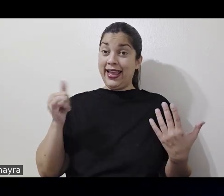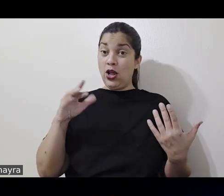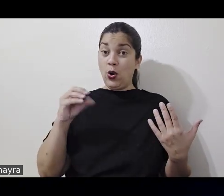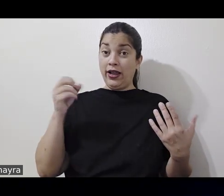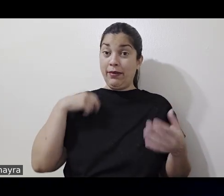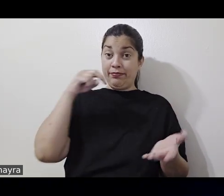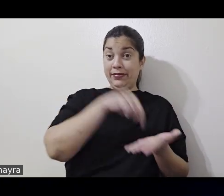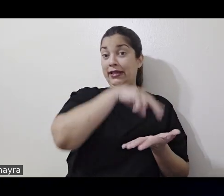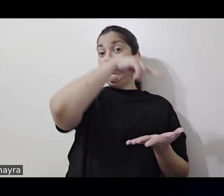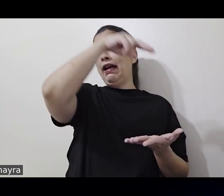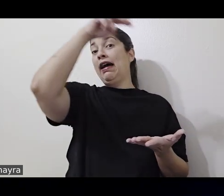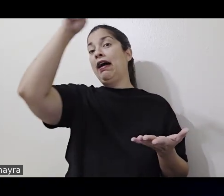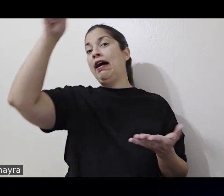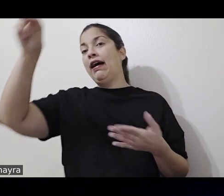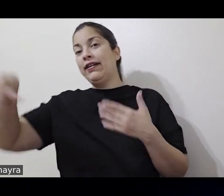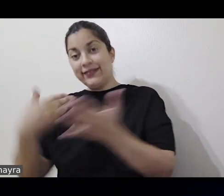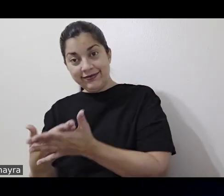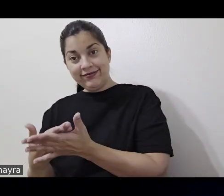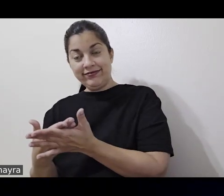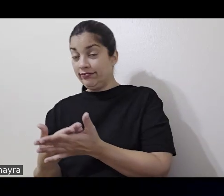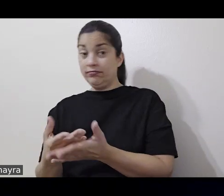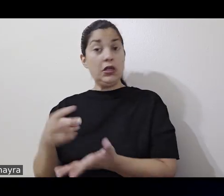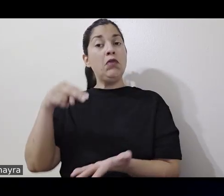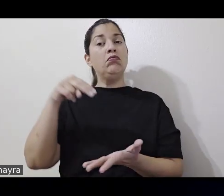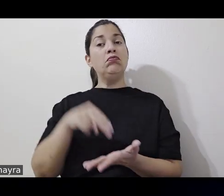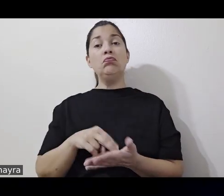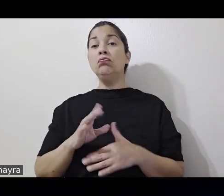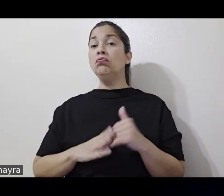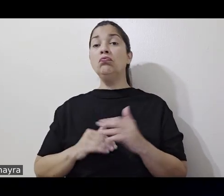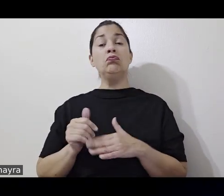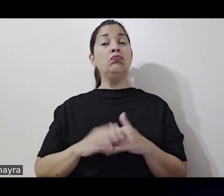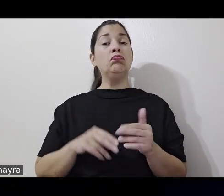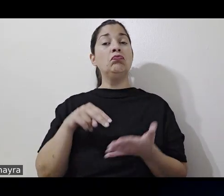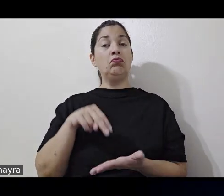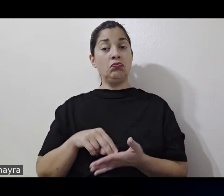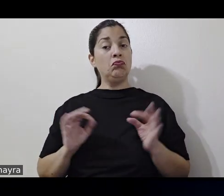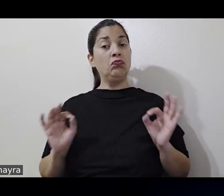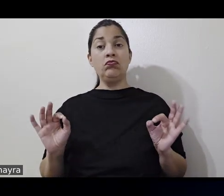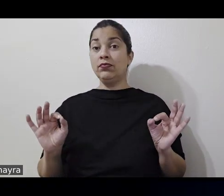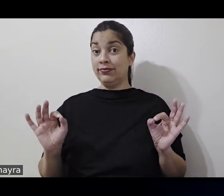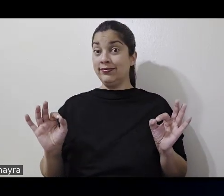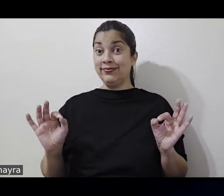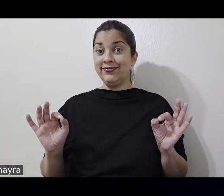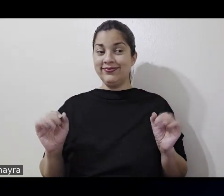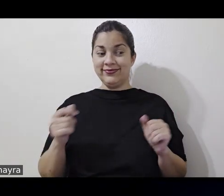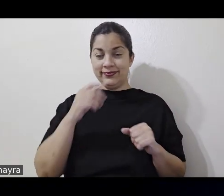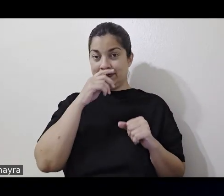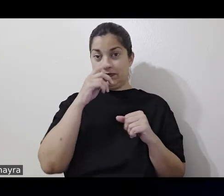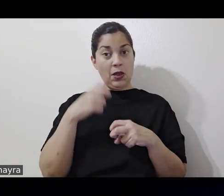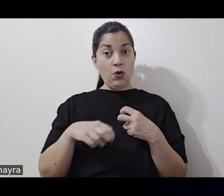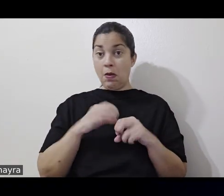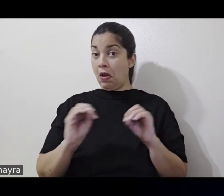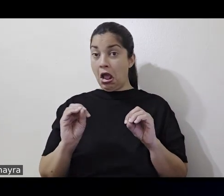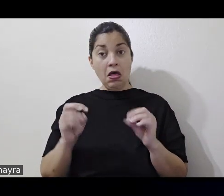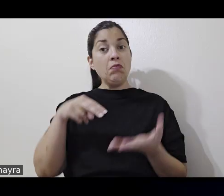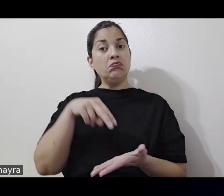momento llegaron y caigo suavecita. Yo sé que caigo bien y caigo suavecita sin problemas en los